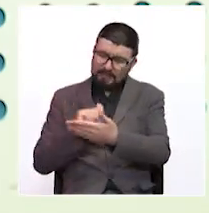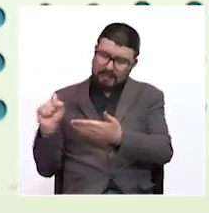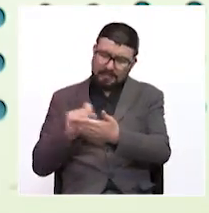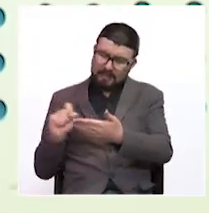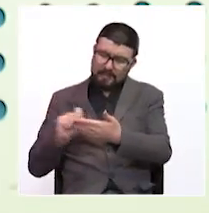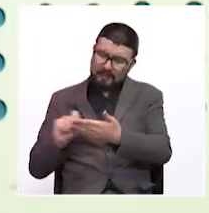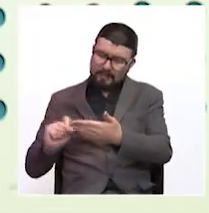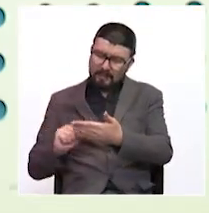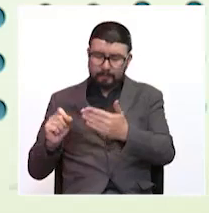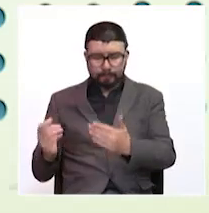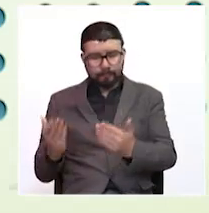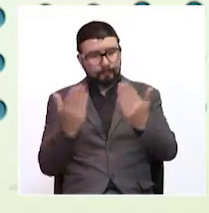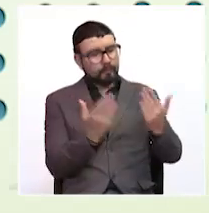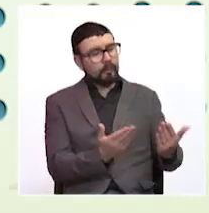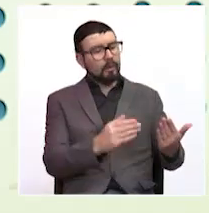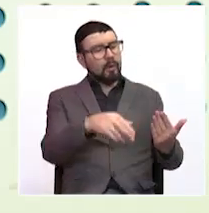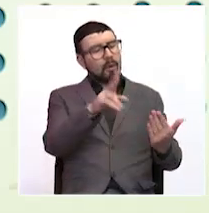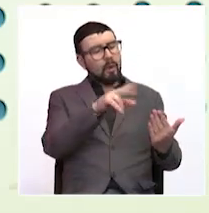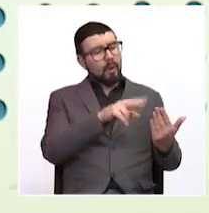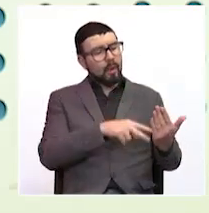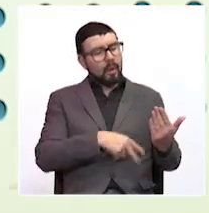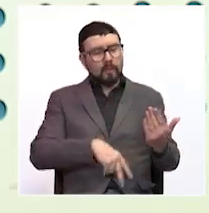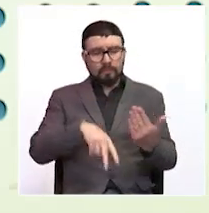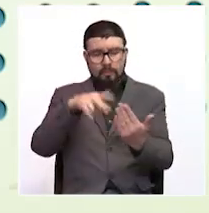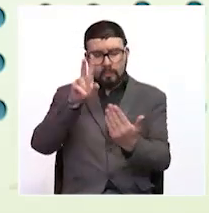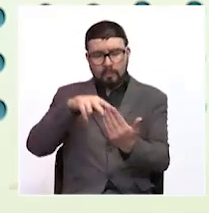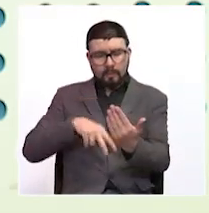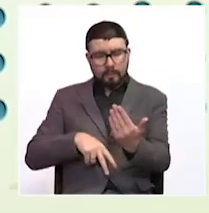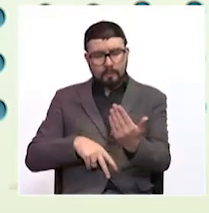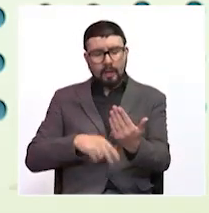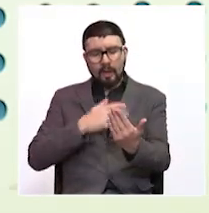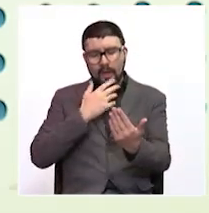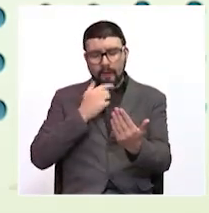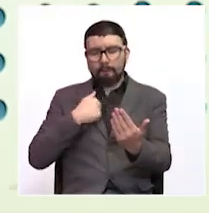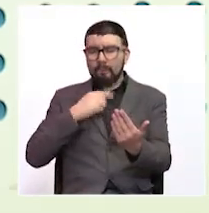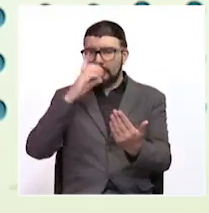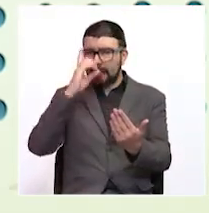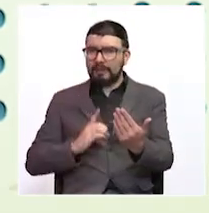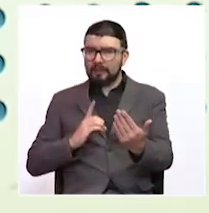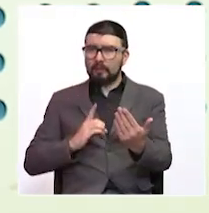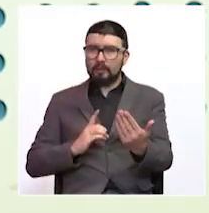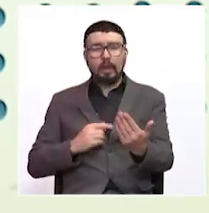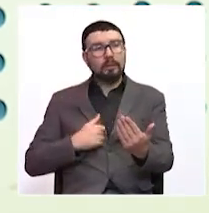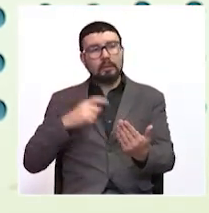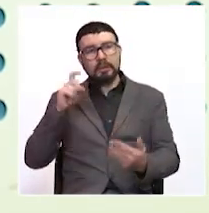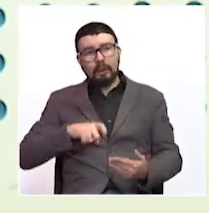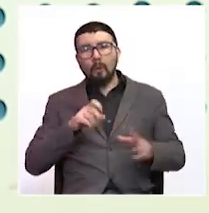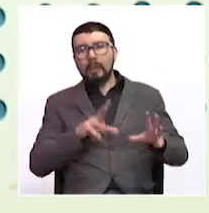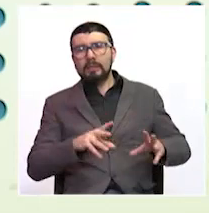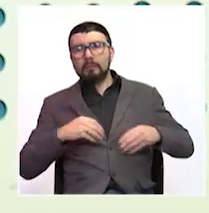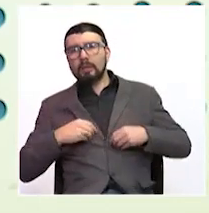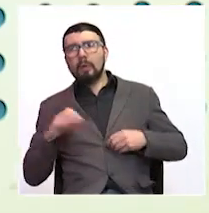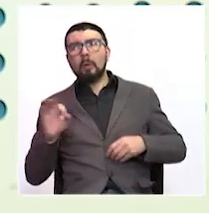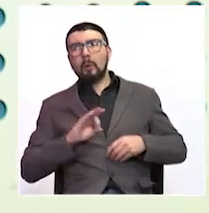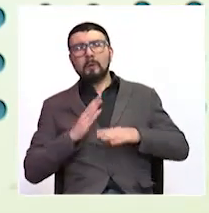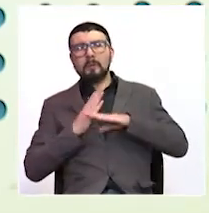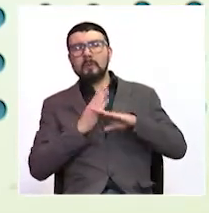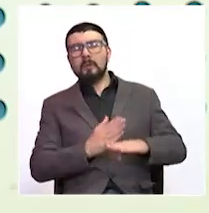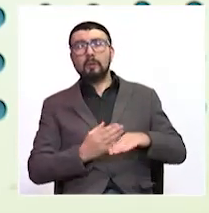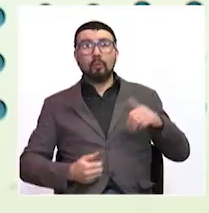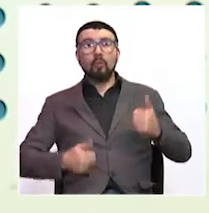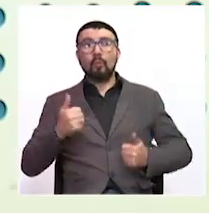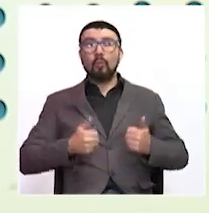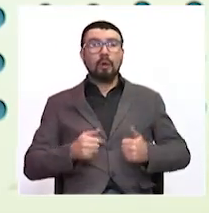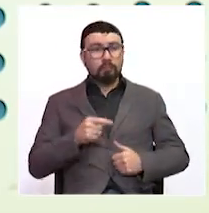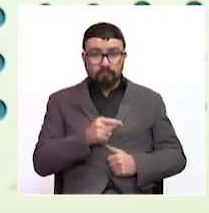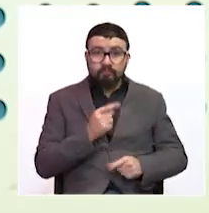posteriormente tomar una determinación saber si debe aceptarlo o rechazarlo y en ese caso lo lee